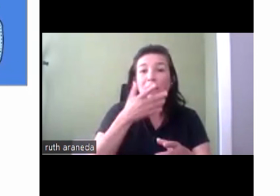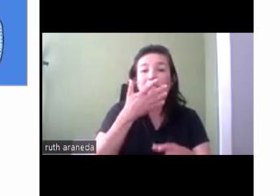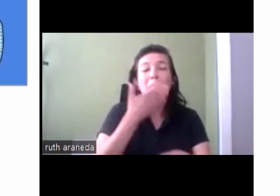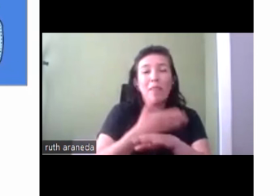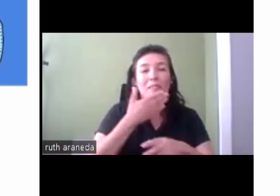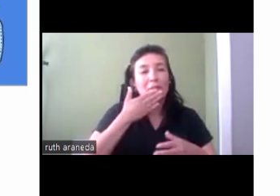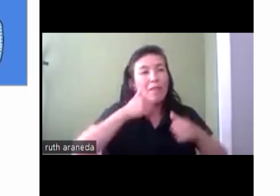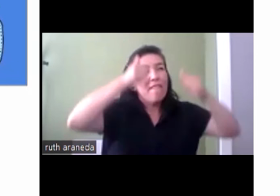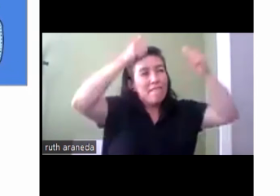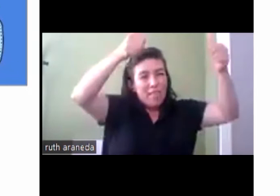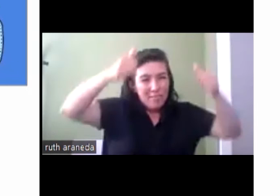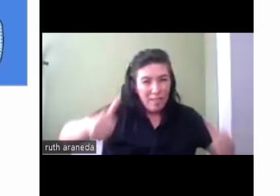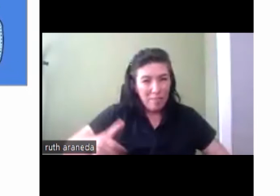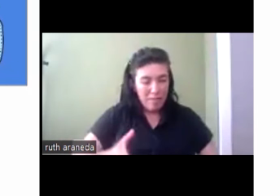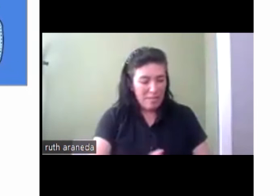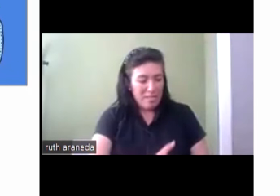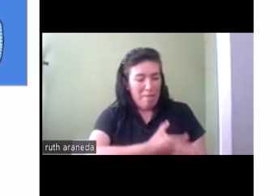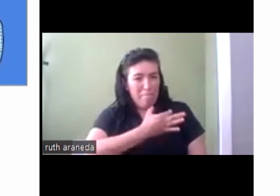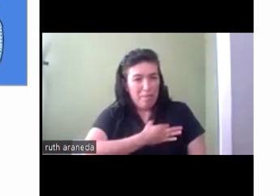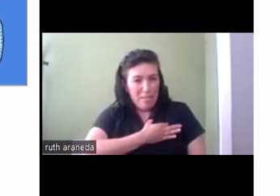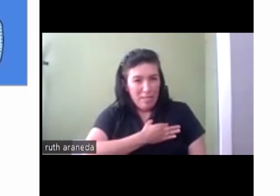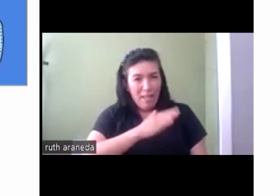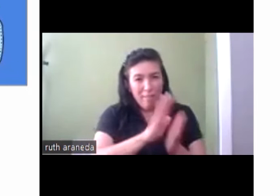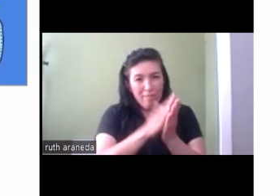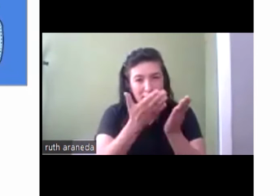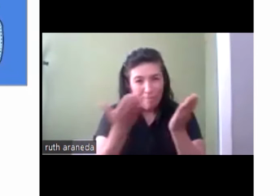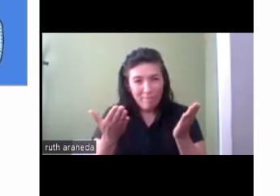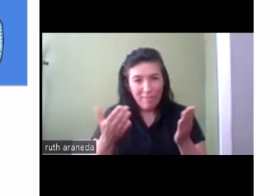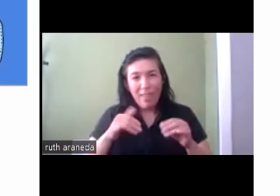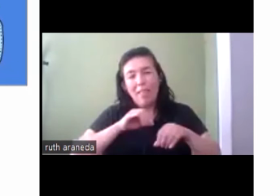afiches, muchas chapitas, trípticos, de todo un poco.